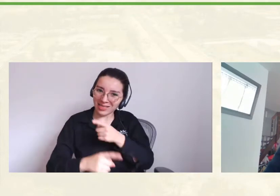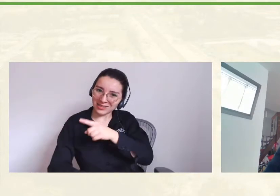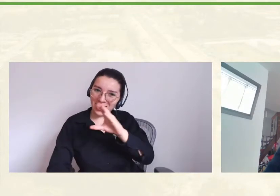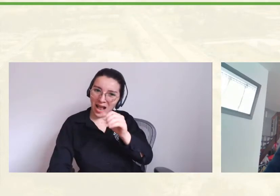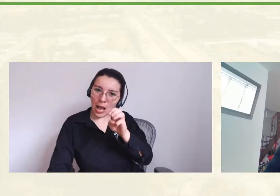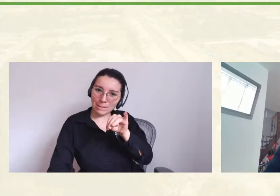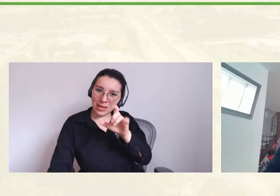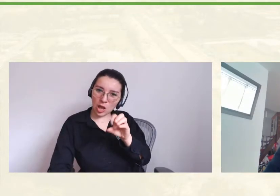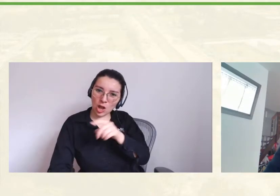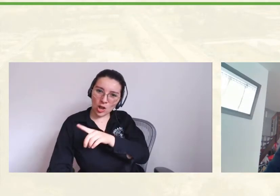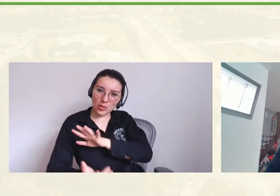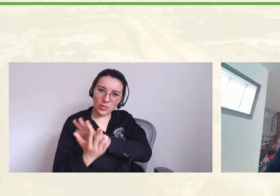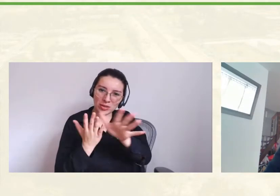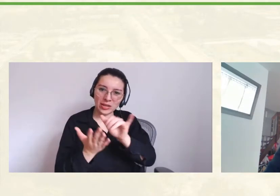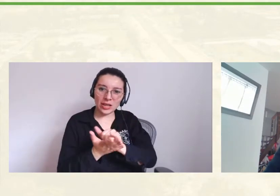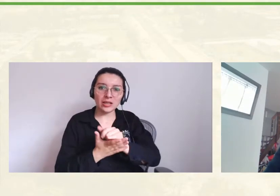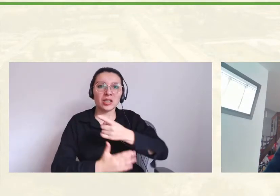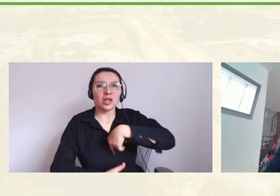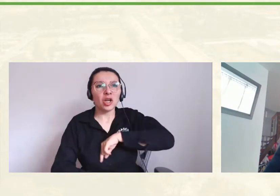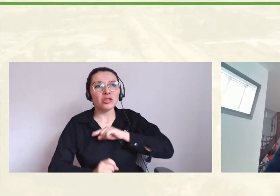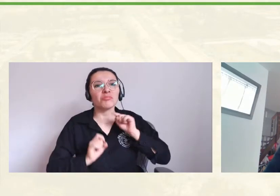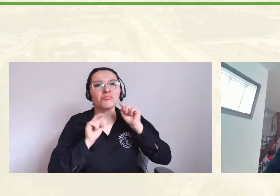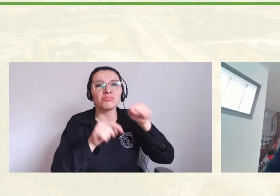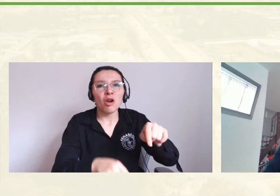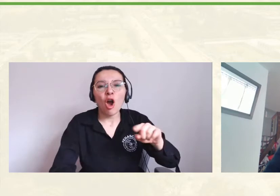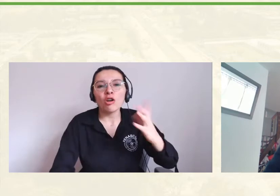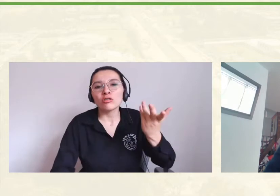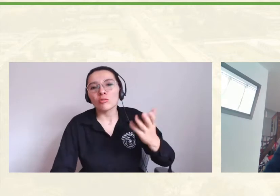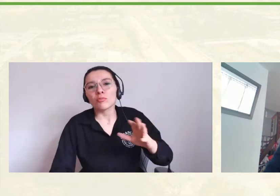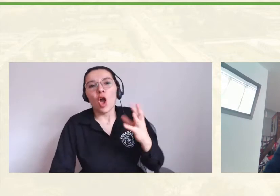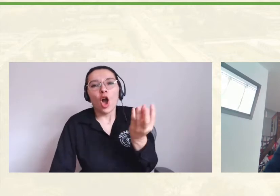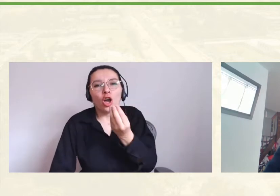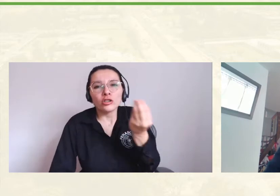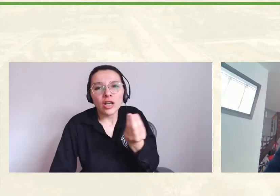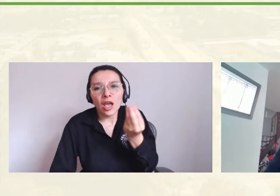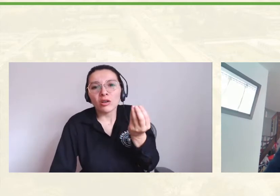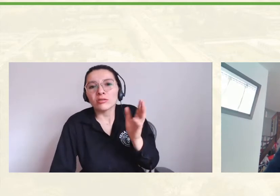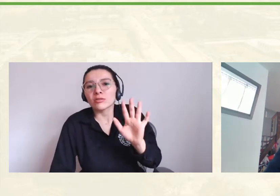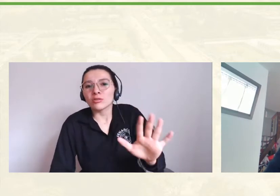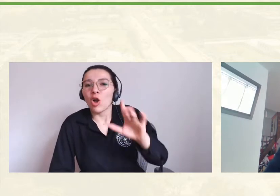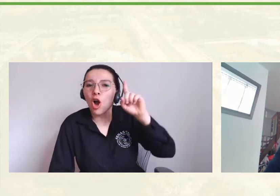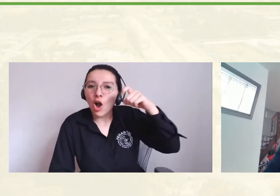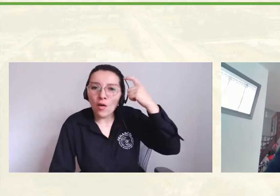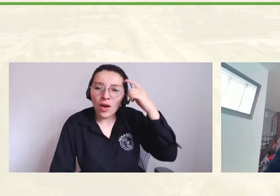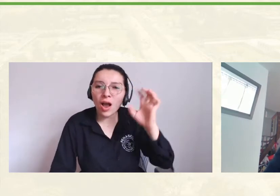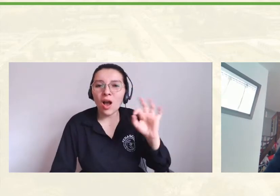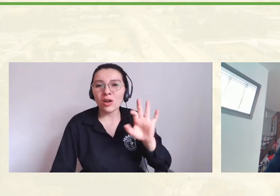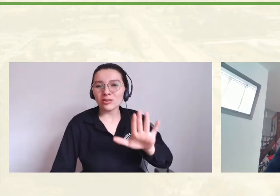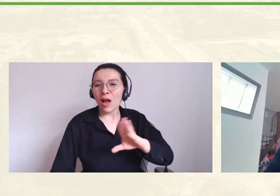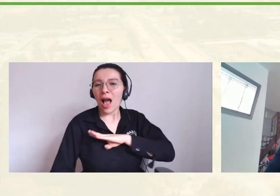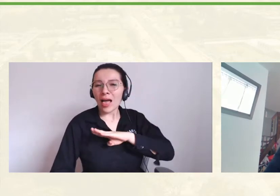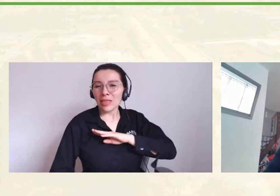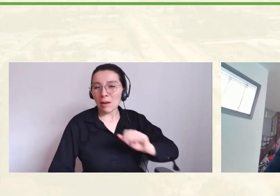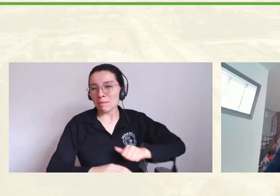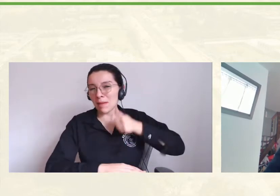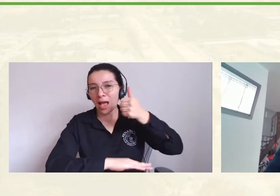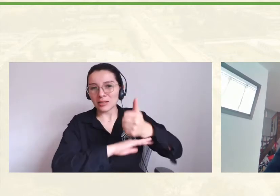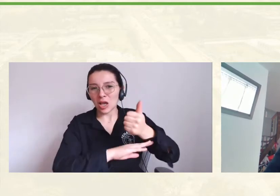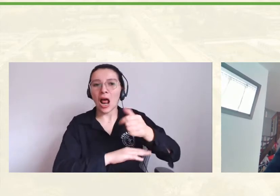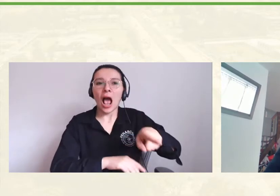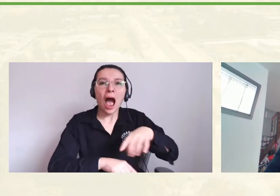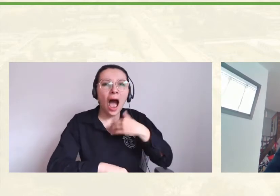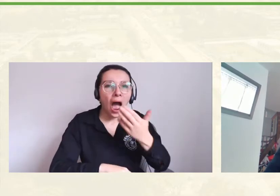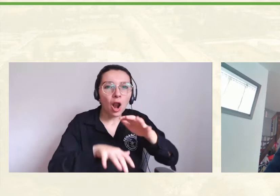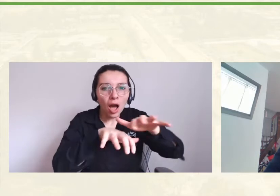de servicios, en los consejos locales de gobierno que viene haciendo la alcaldesa mayor en todas las localidades y este ha sido un espacio muy importante también